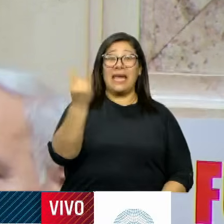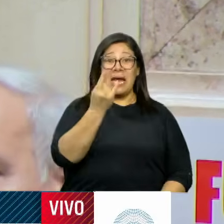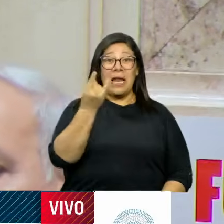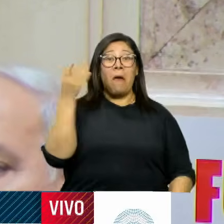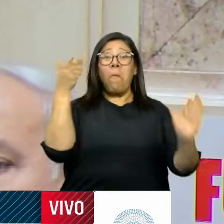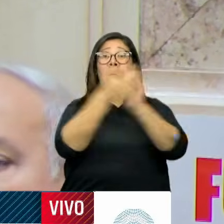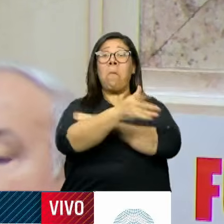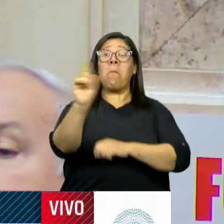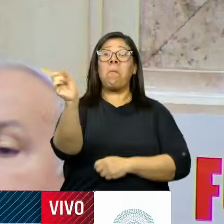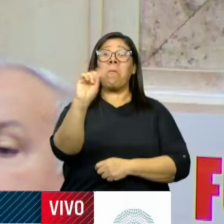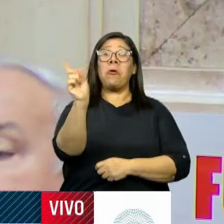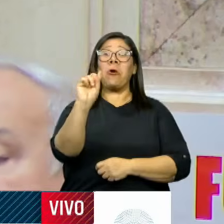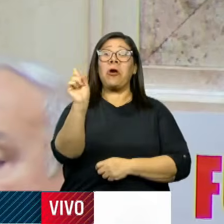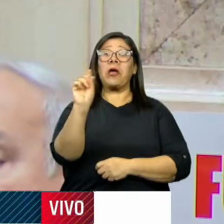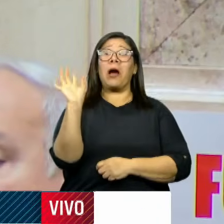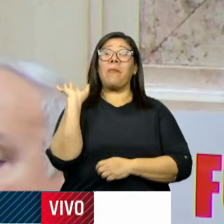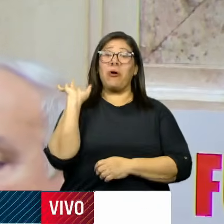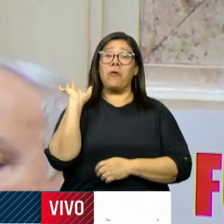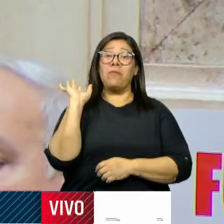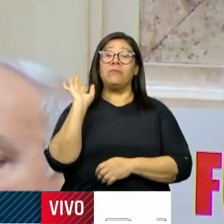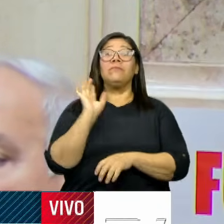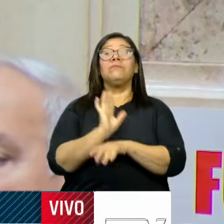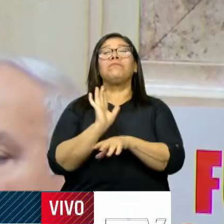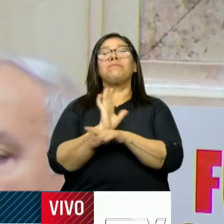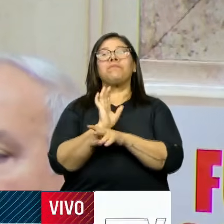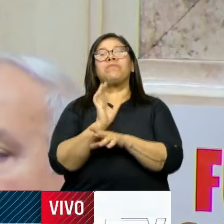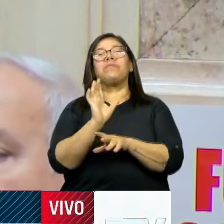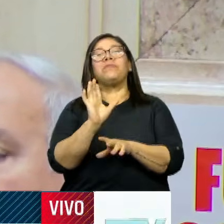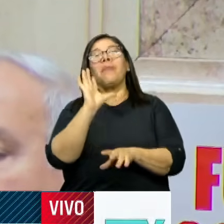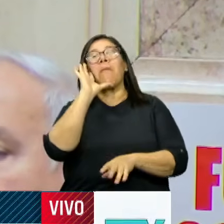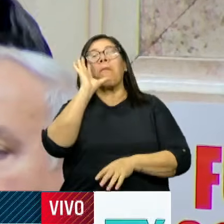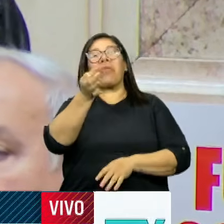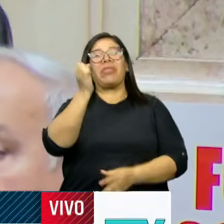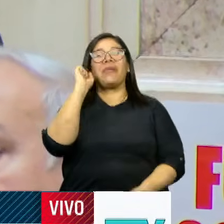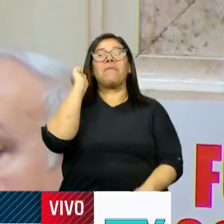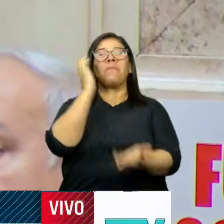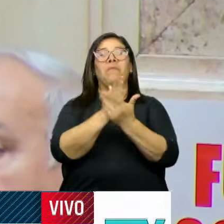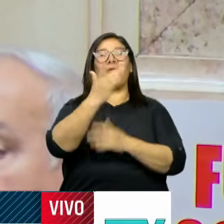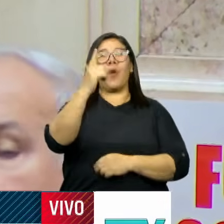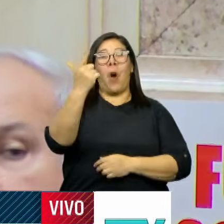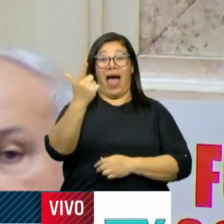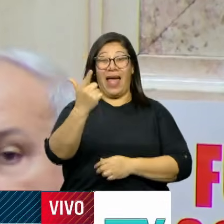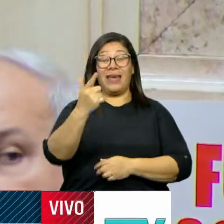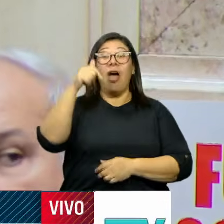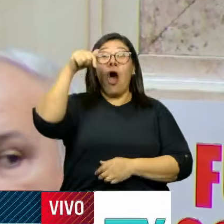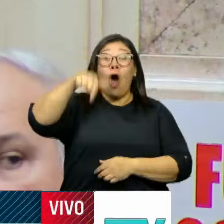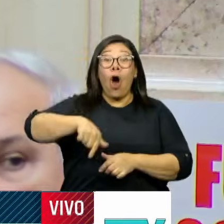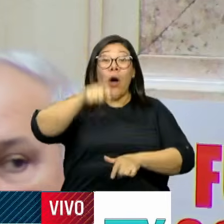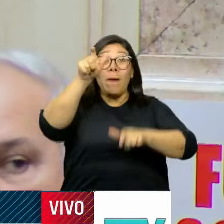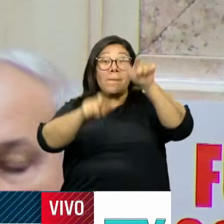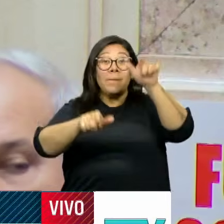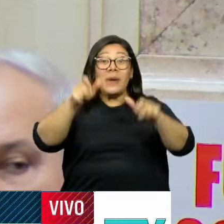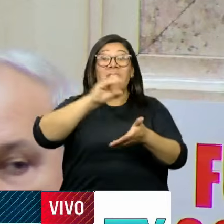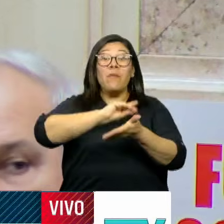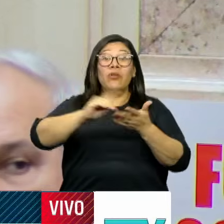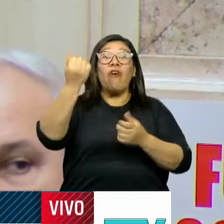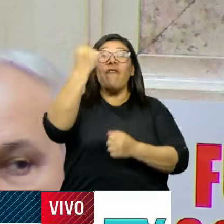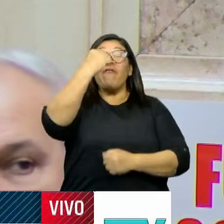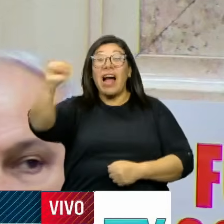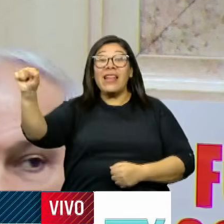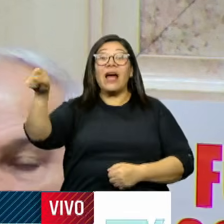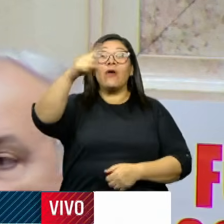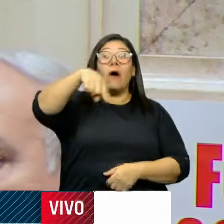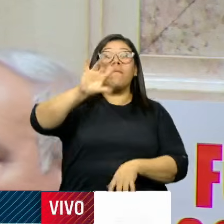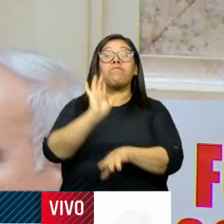huyó para garantizar la impunidad. Y los que no están acá hoy son